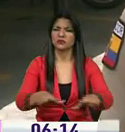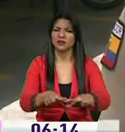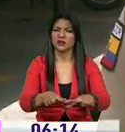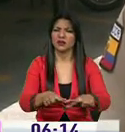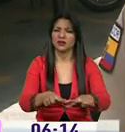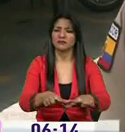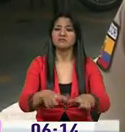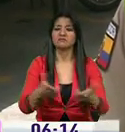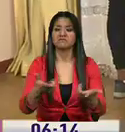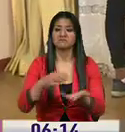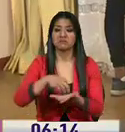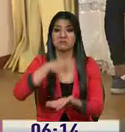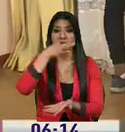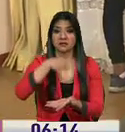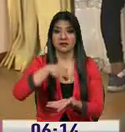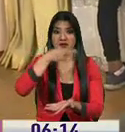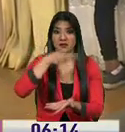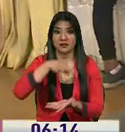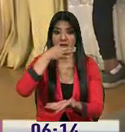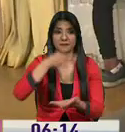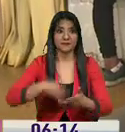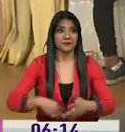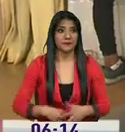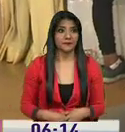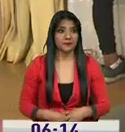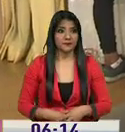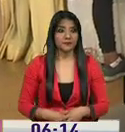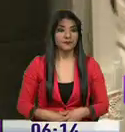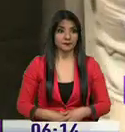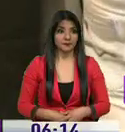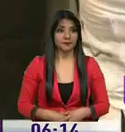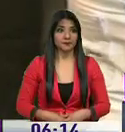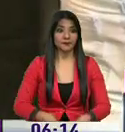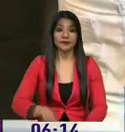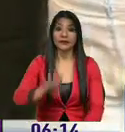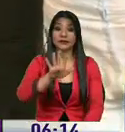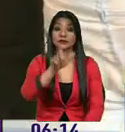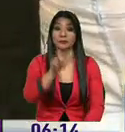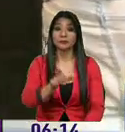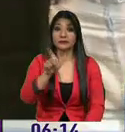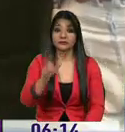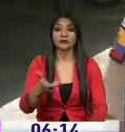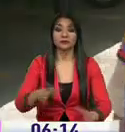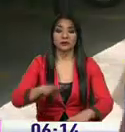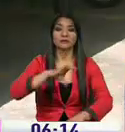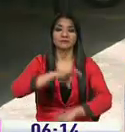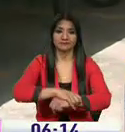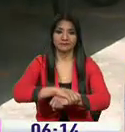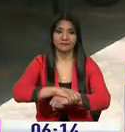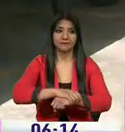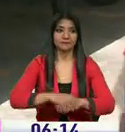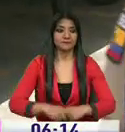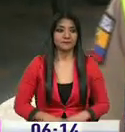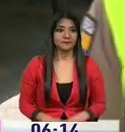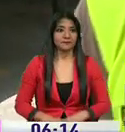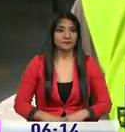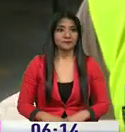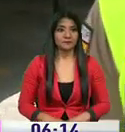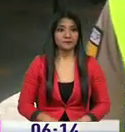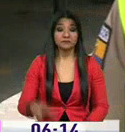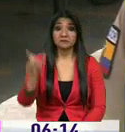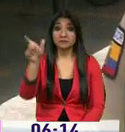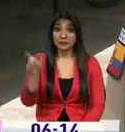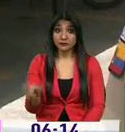de la Magdalena. Así también se logró capturar a cinco individuos. De igual manera, el perjudicado lo